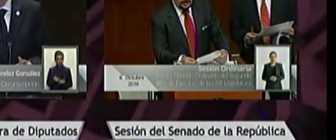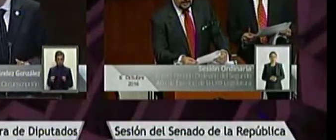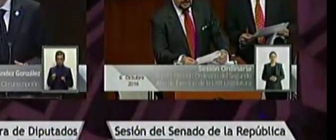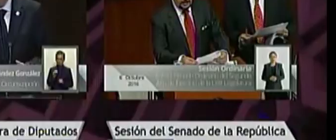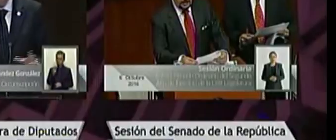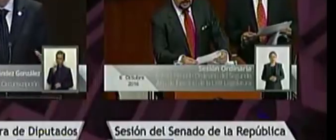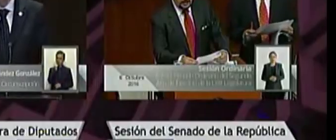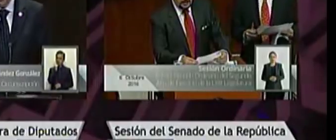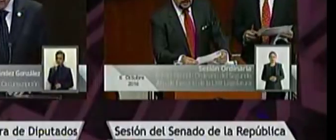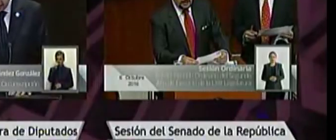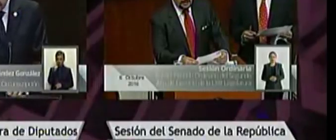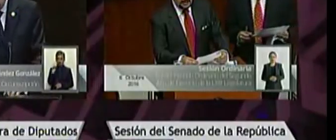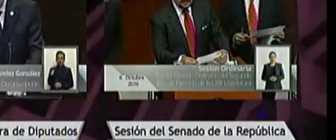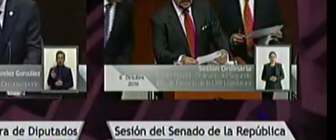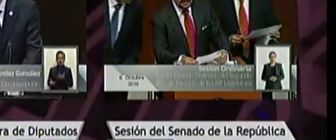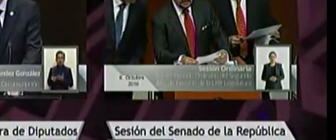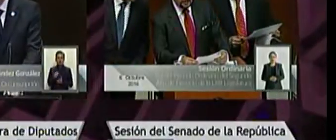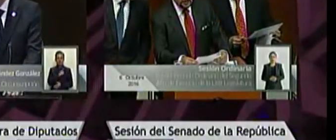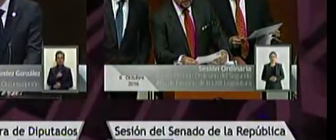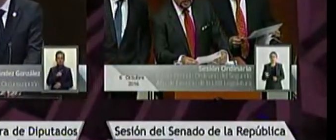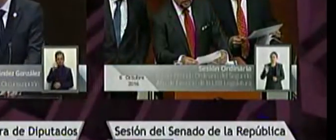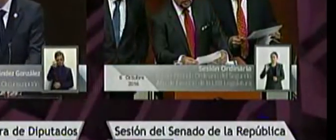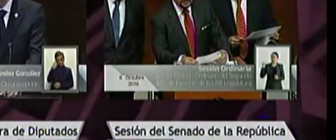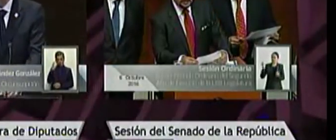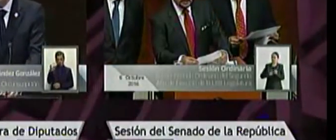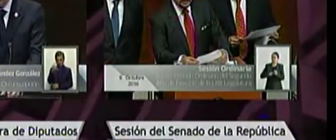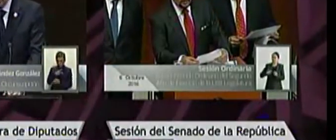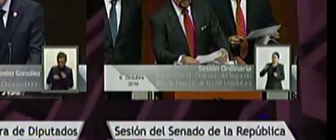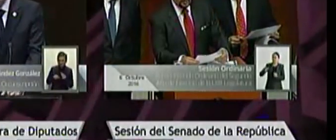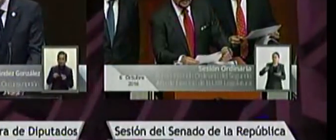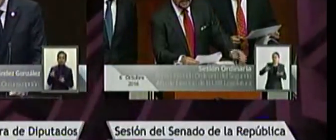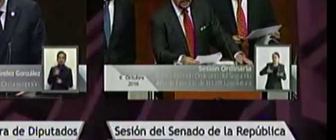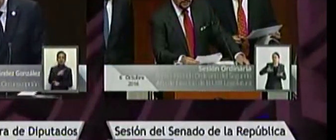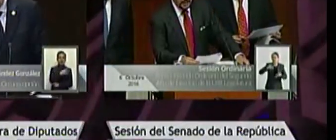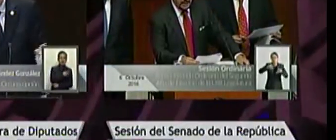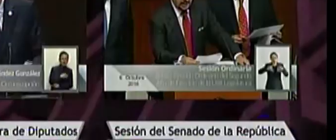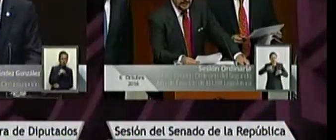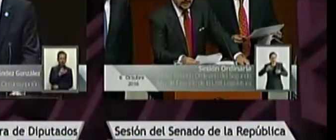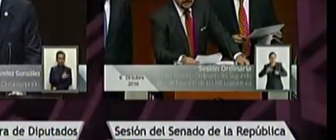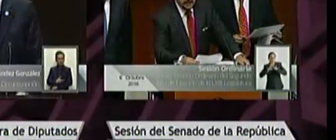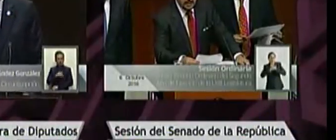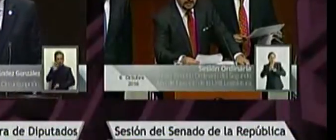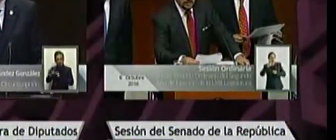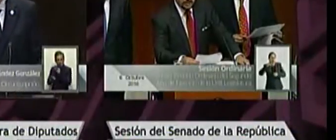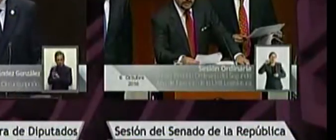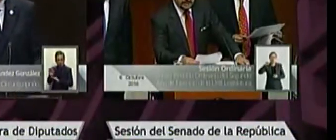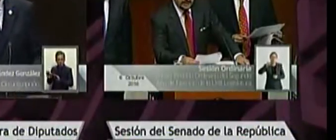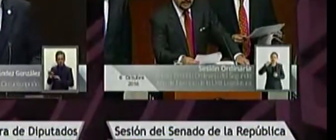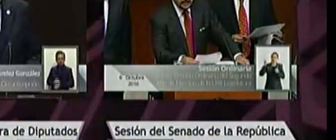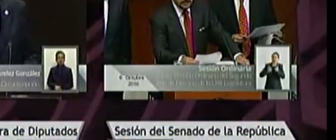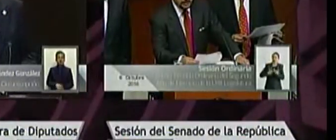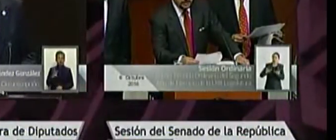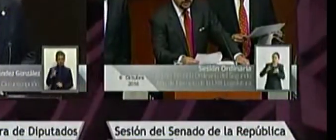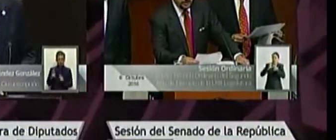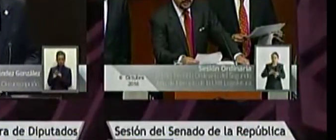de esas ironías de la vida, al manto protector de sus hijos o de sus familiares. De esta población de